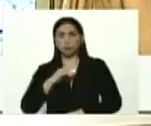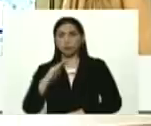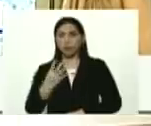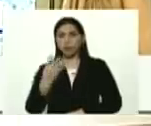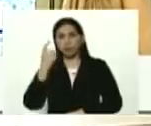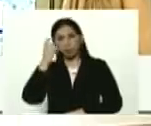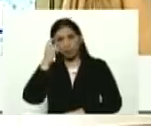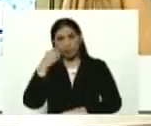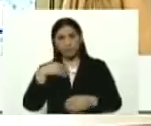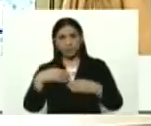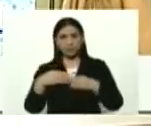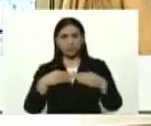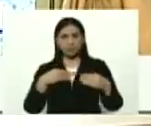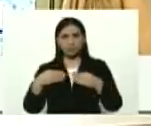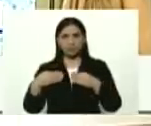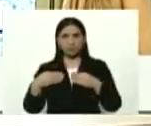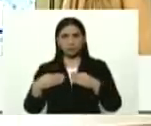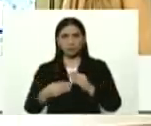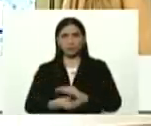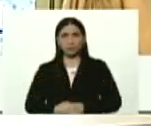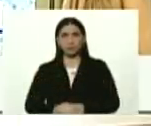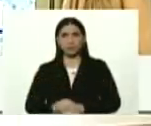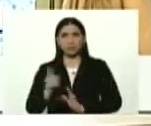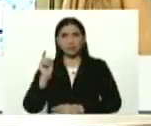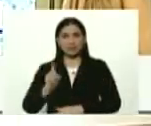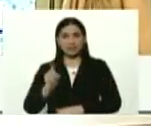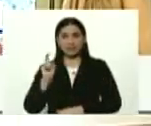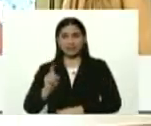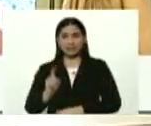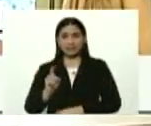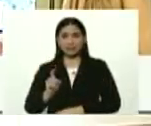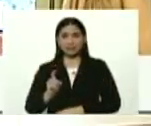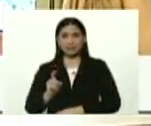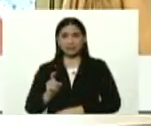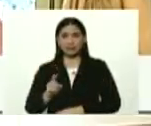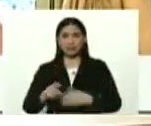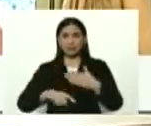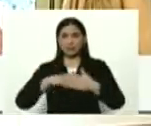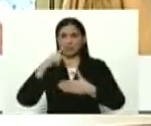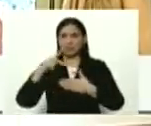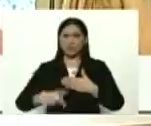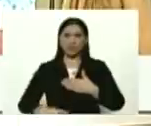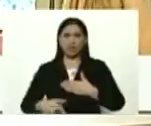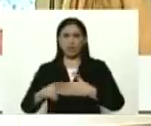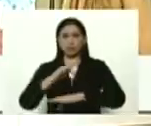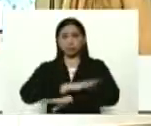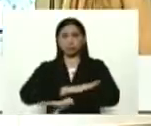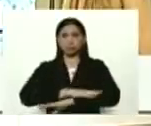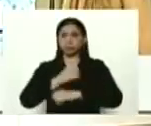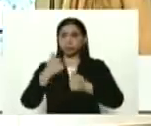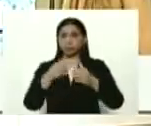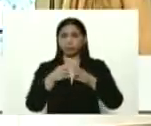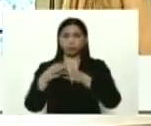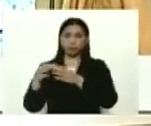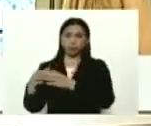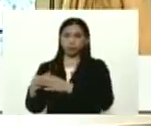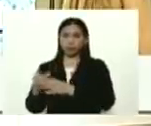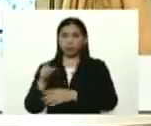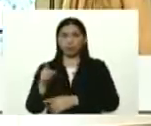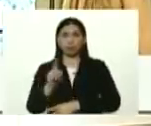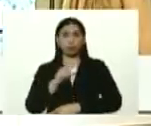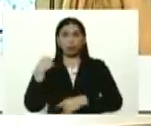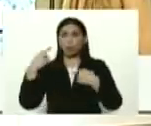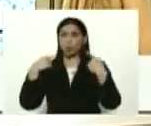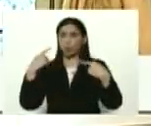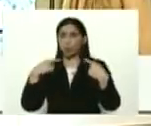día de la flexibilización necesaria, planificada, disciplinada, organizada. Esto no ha sido a lo loco, esto